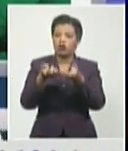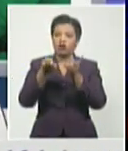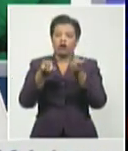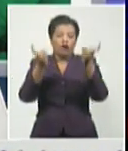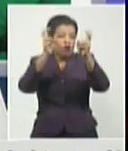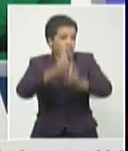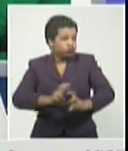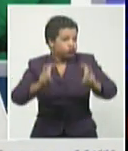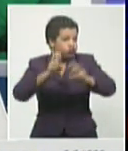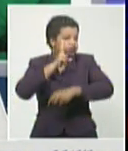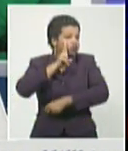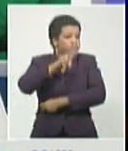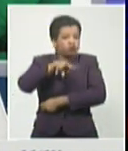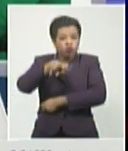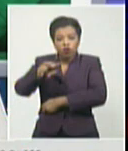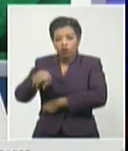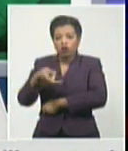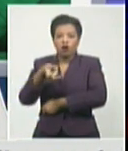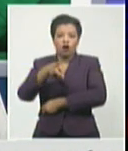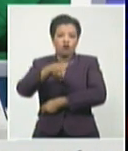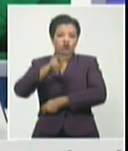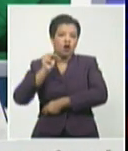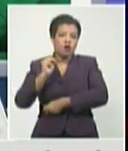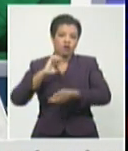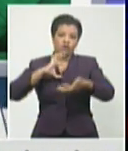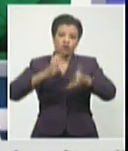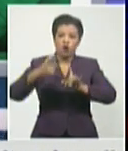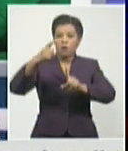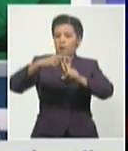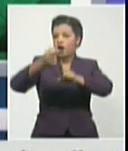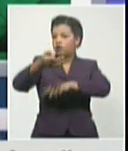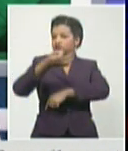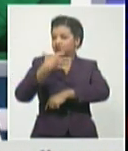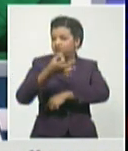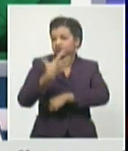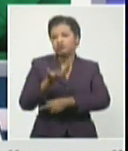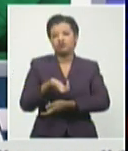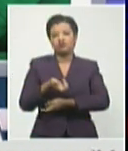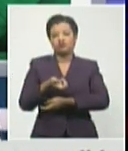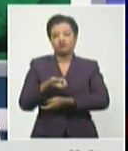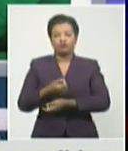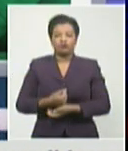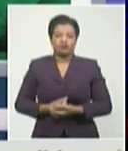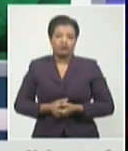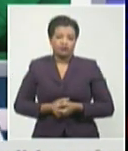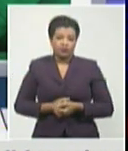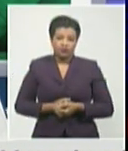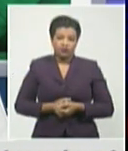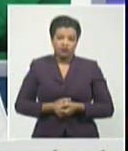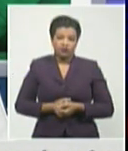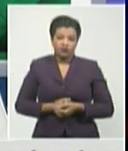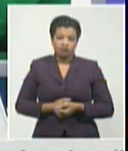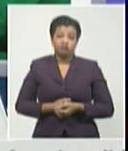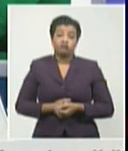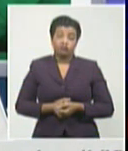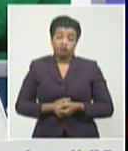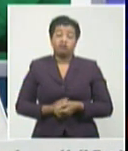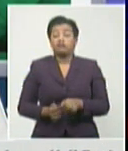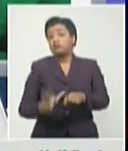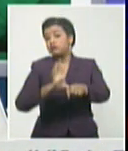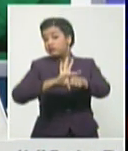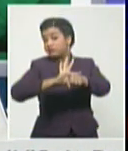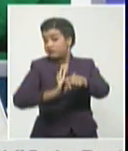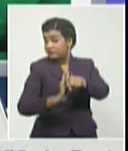buscando nuevos protocolos nuevos medicamentos en una enfermedad que